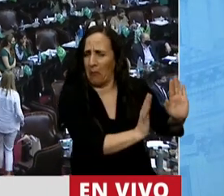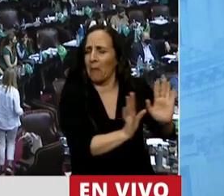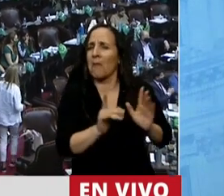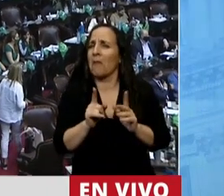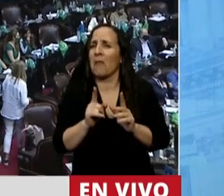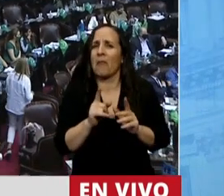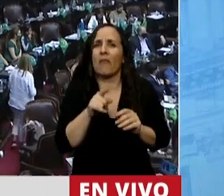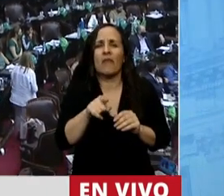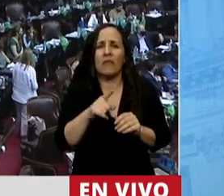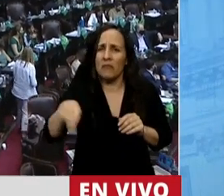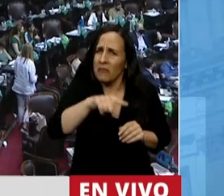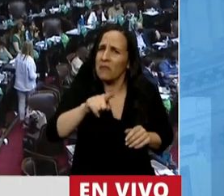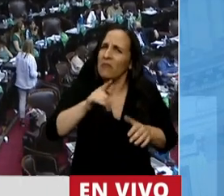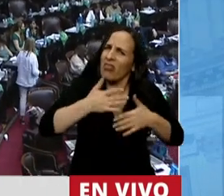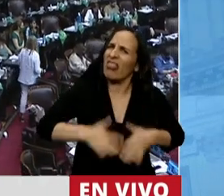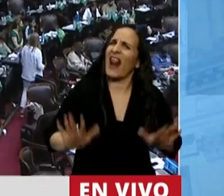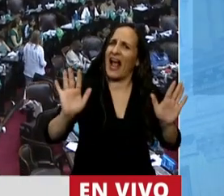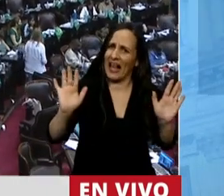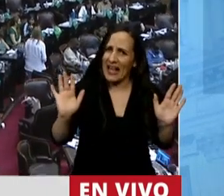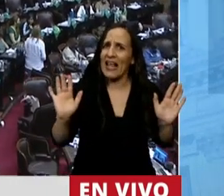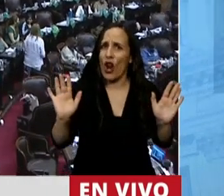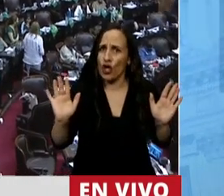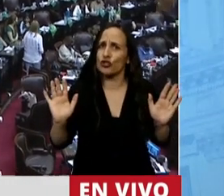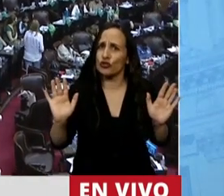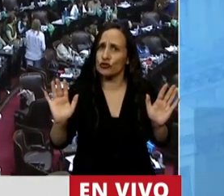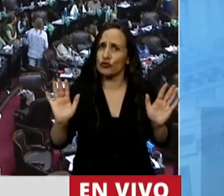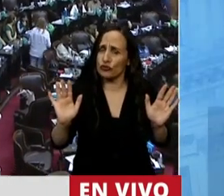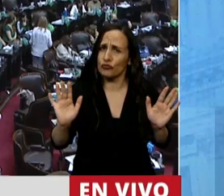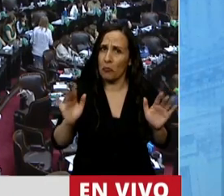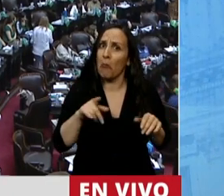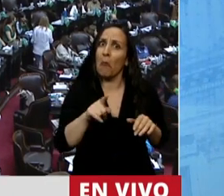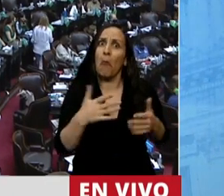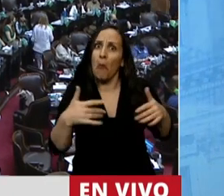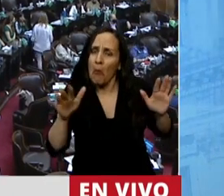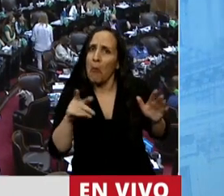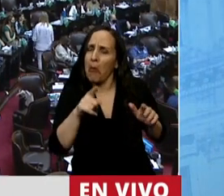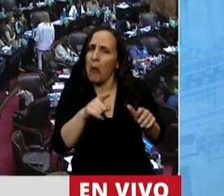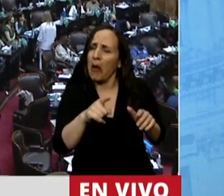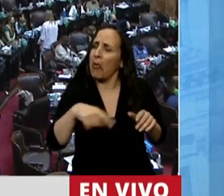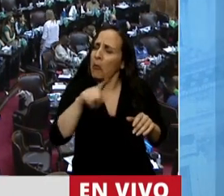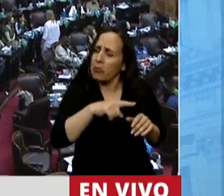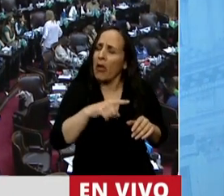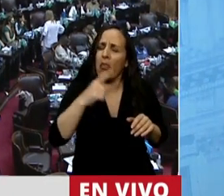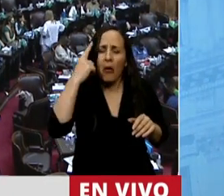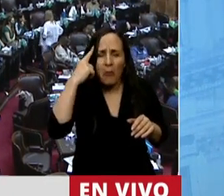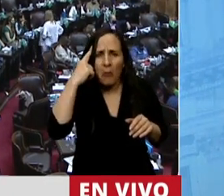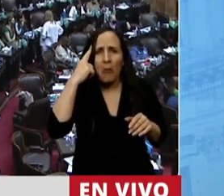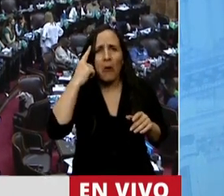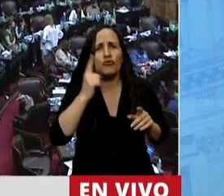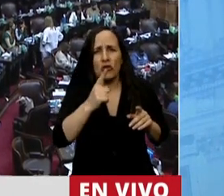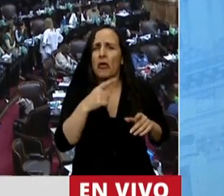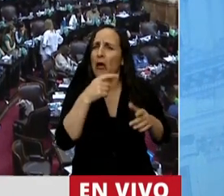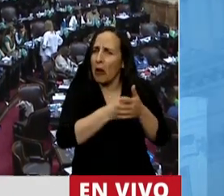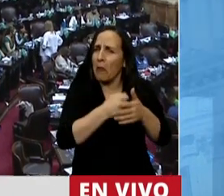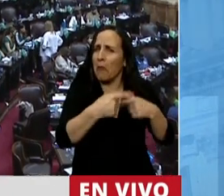pueden estar tranquilos, pueden seguir militando con toda su fuerza lo que